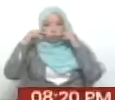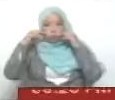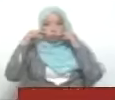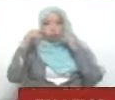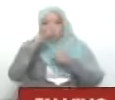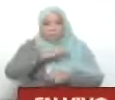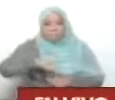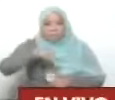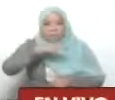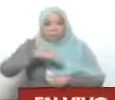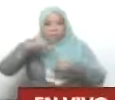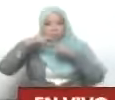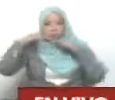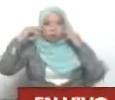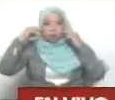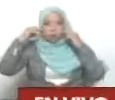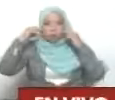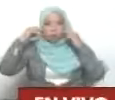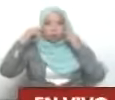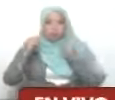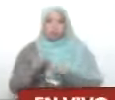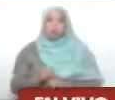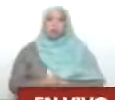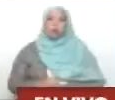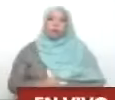Misión sonrisa.